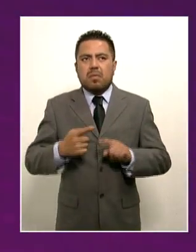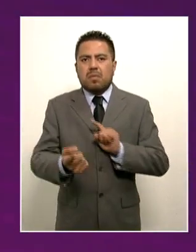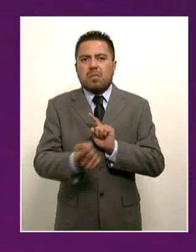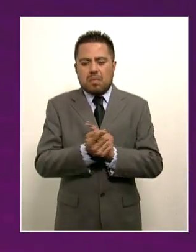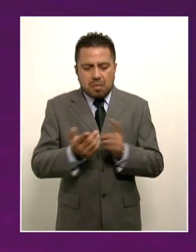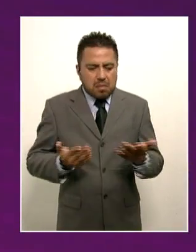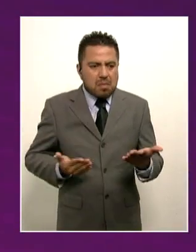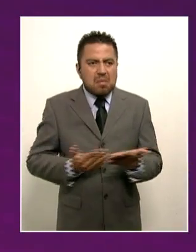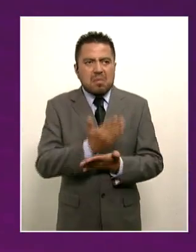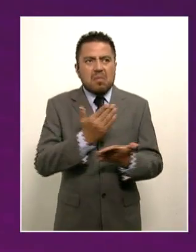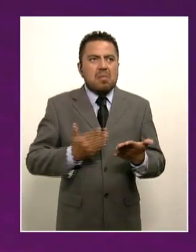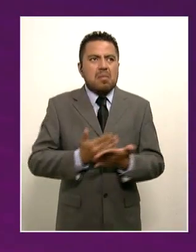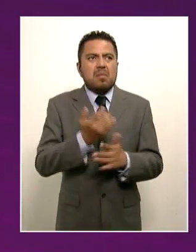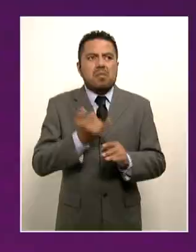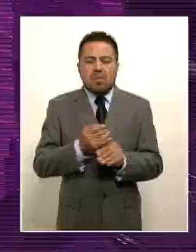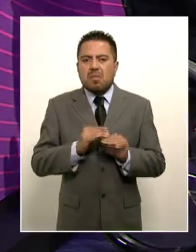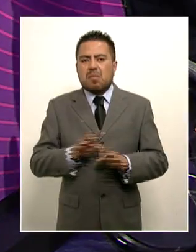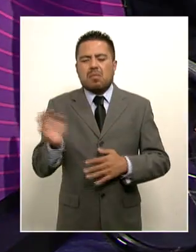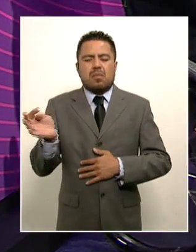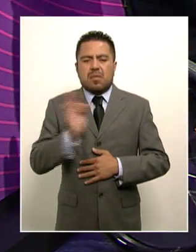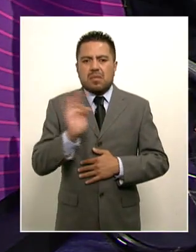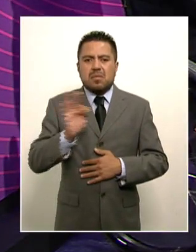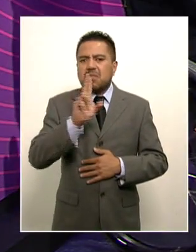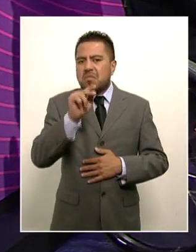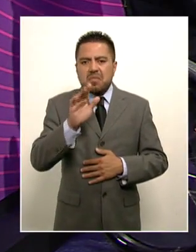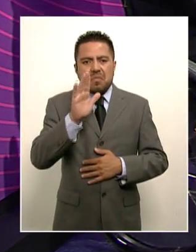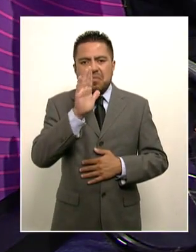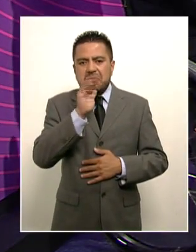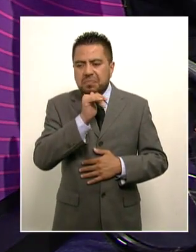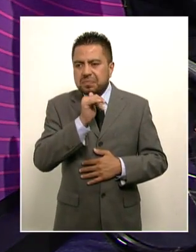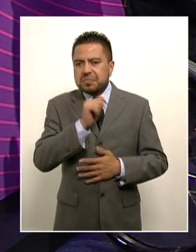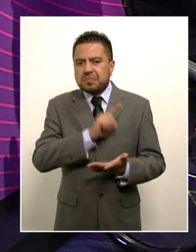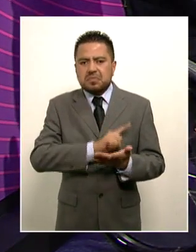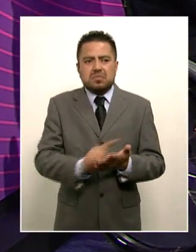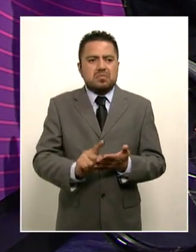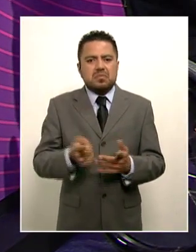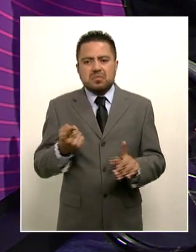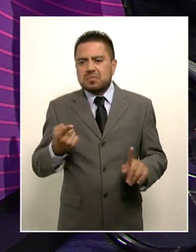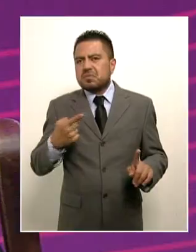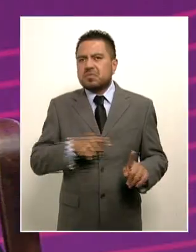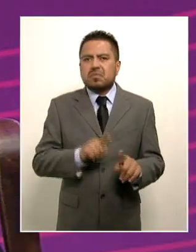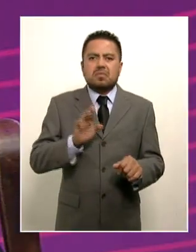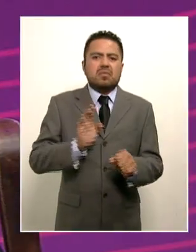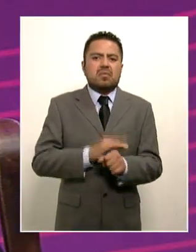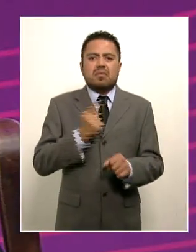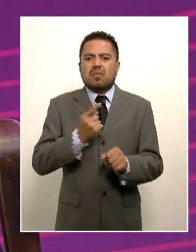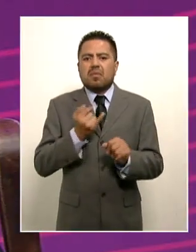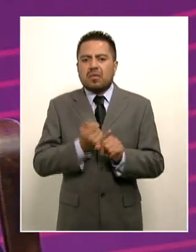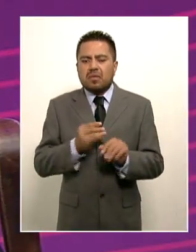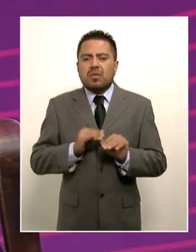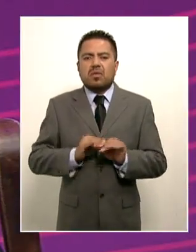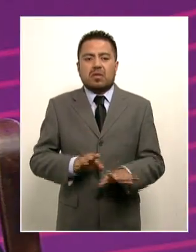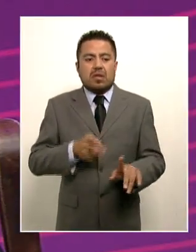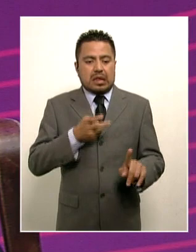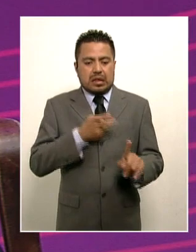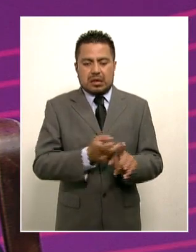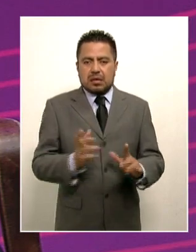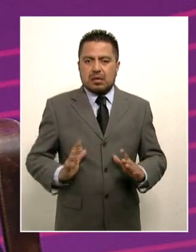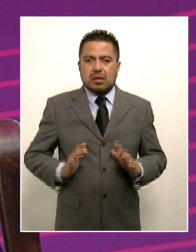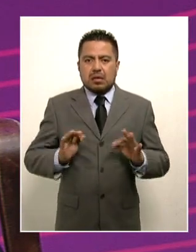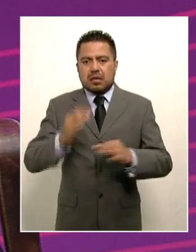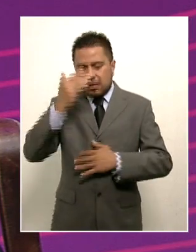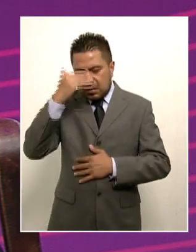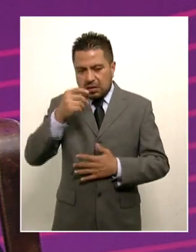en el acceso a la información, probablemente no están pudiendo ejercer sus derechos, porque pues, de la información proviene saber